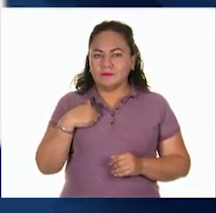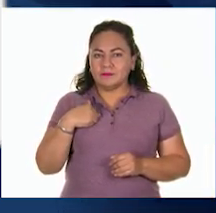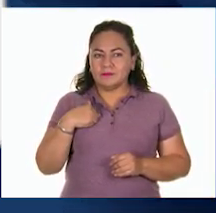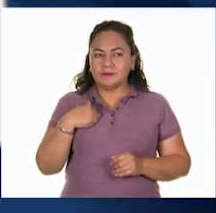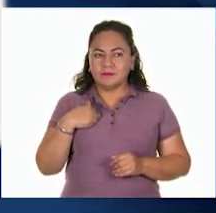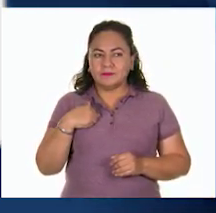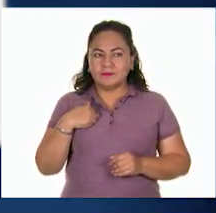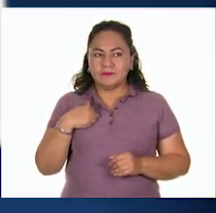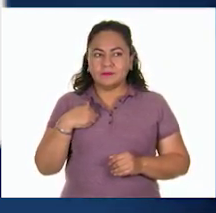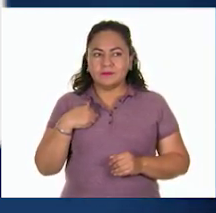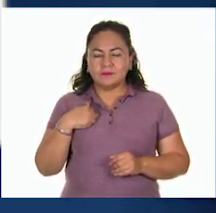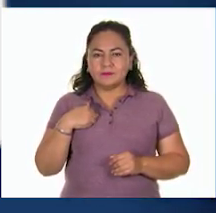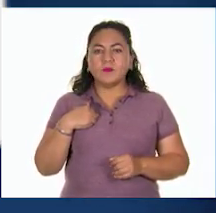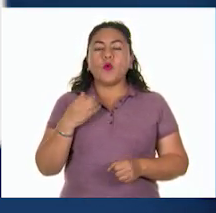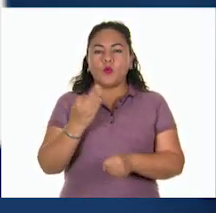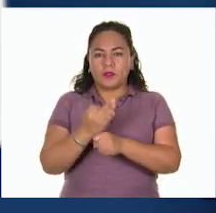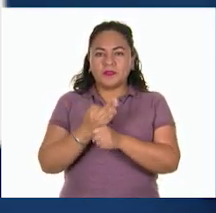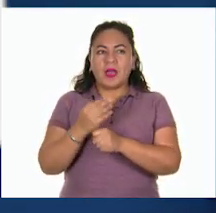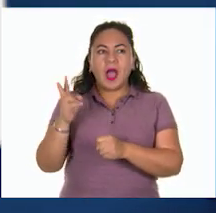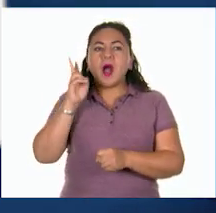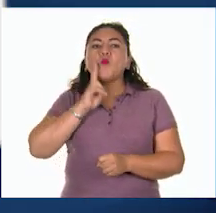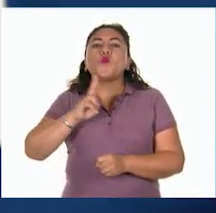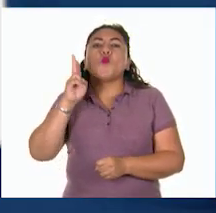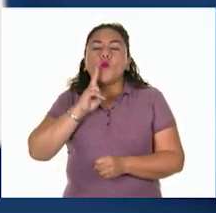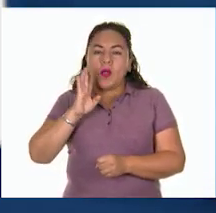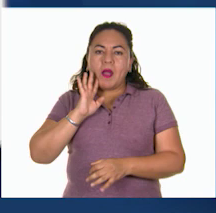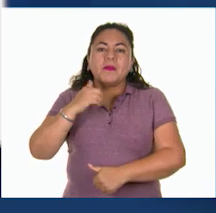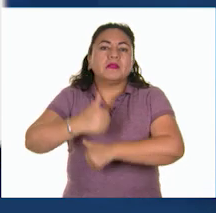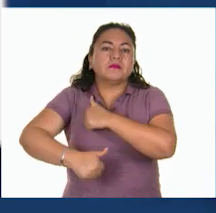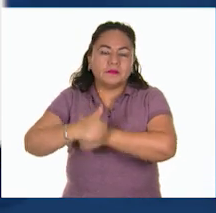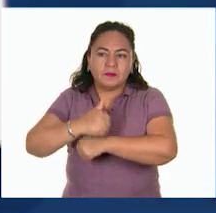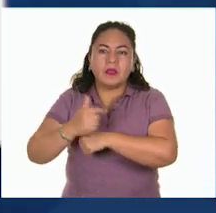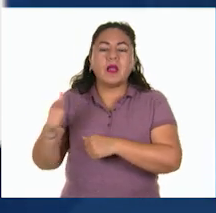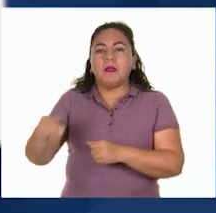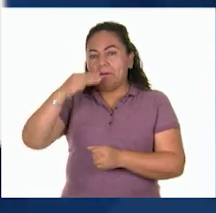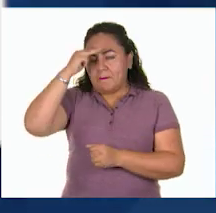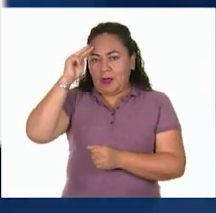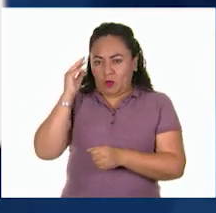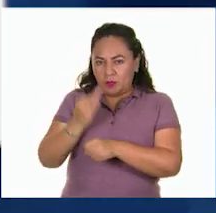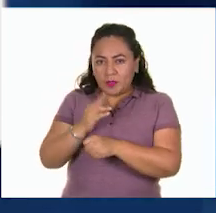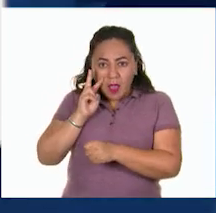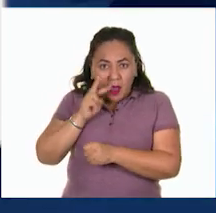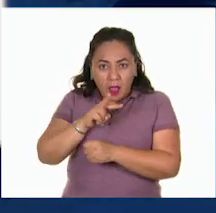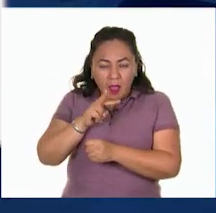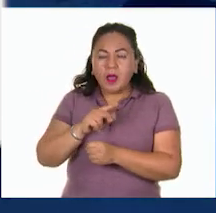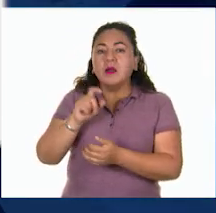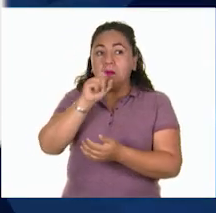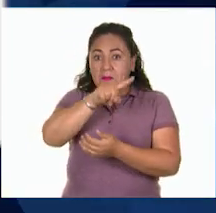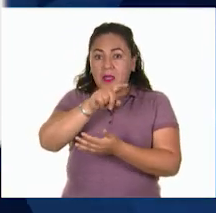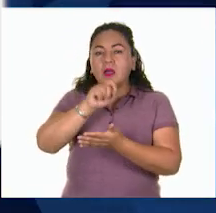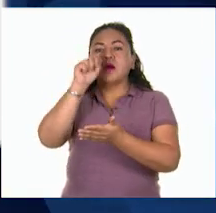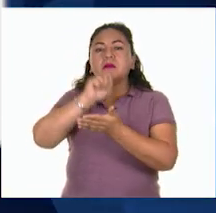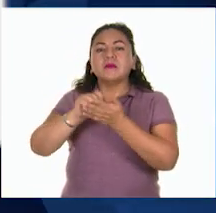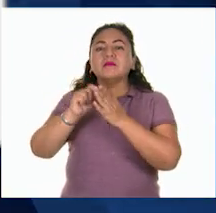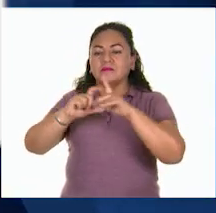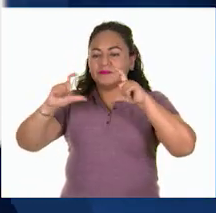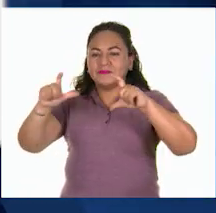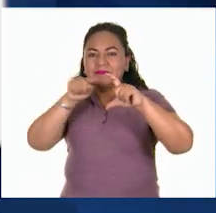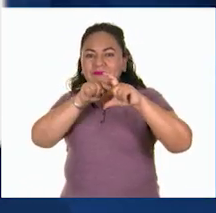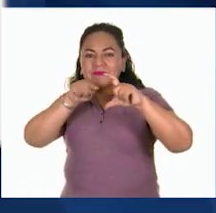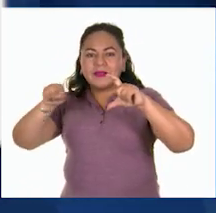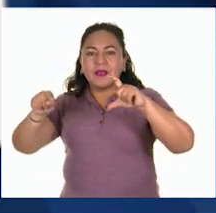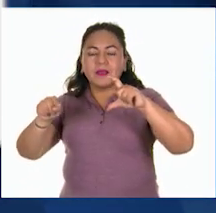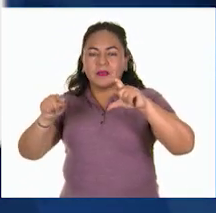María entonces va a hacer su reto y va a escribir la acotación. Muy